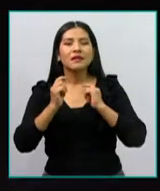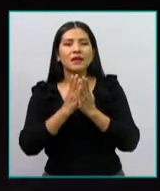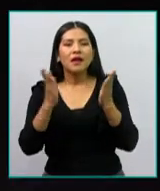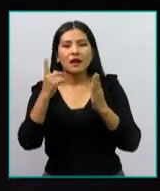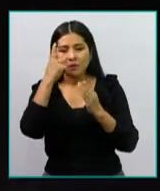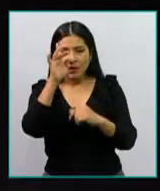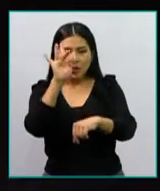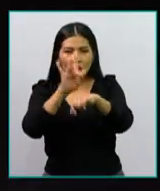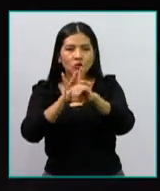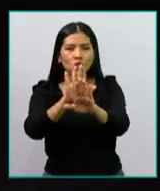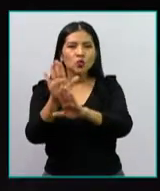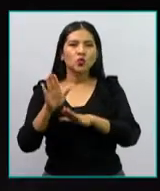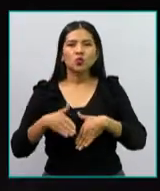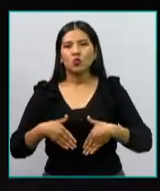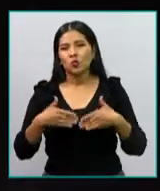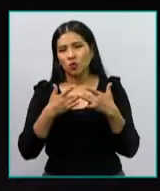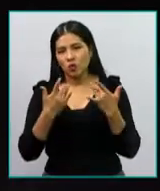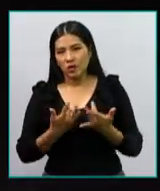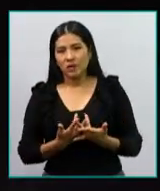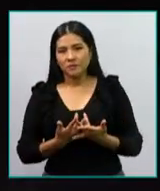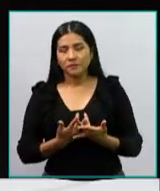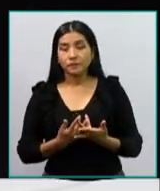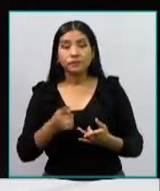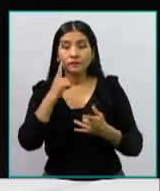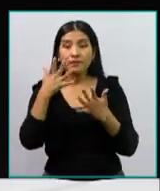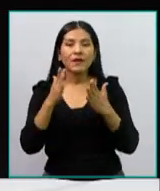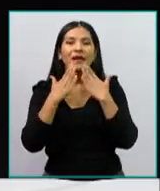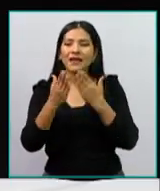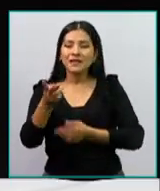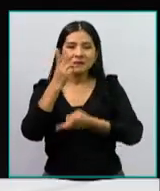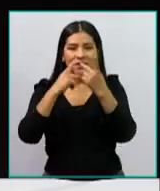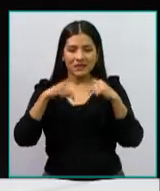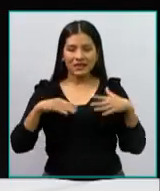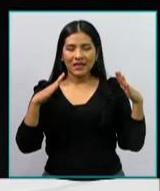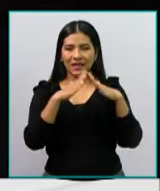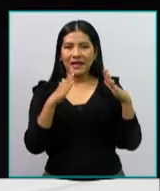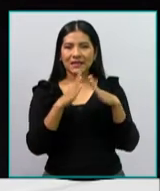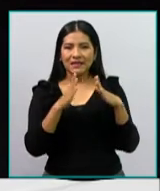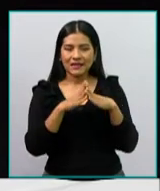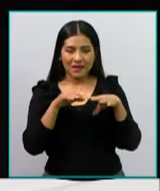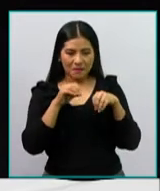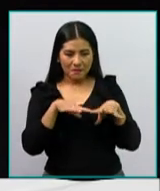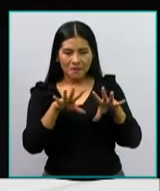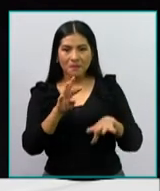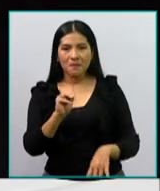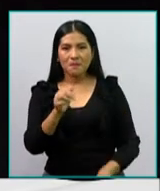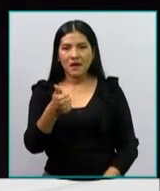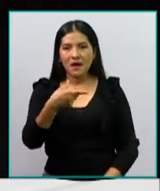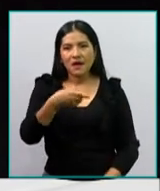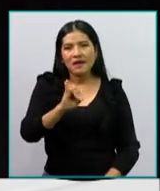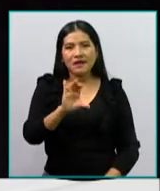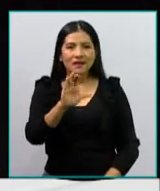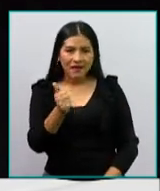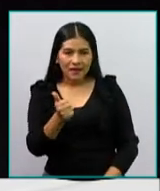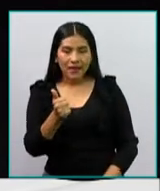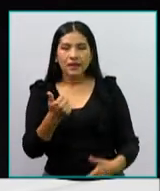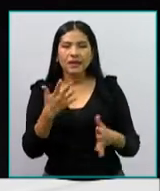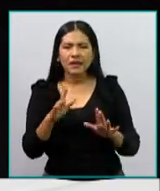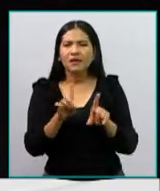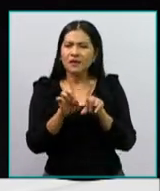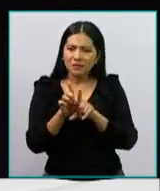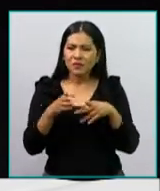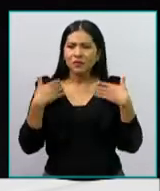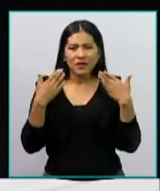Gracias por visitar Casa Mágica. Muy contentos con la visita de ustedes y bueno, feliz también de hablar de